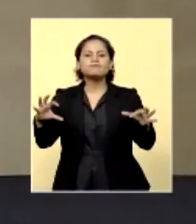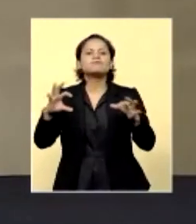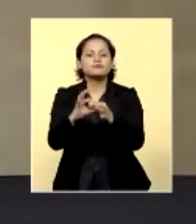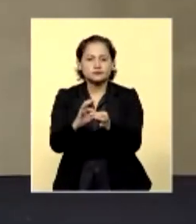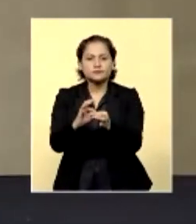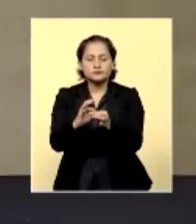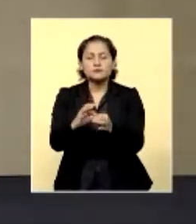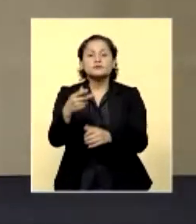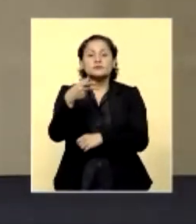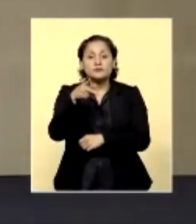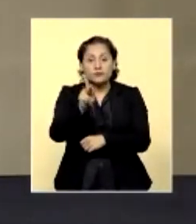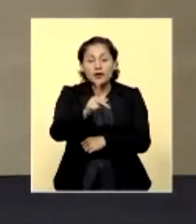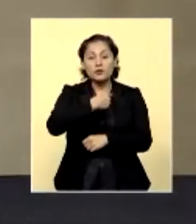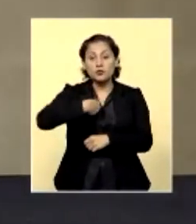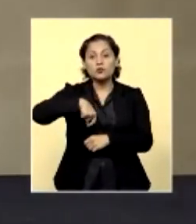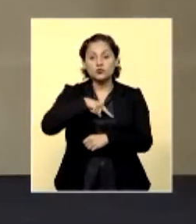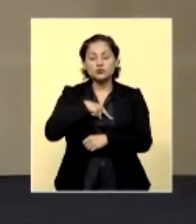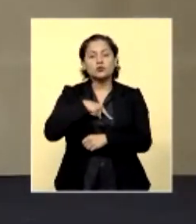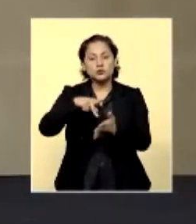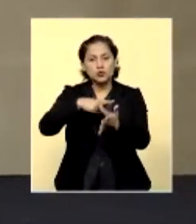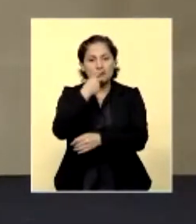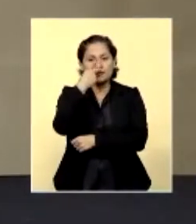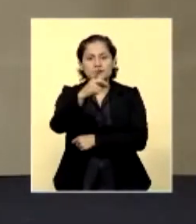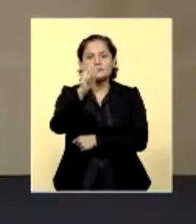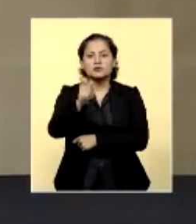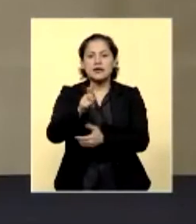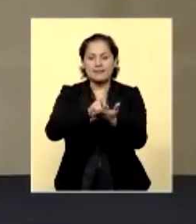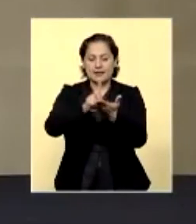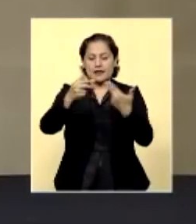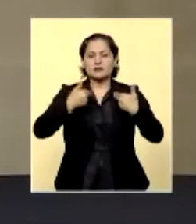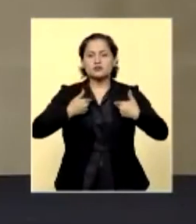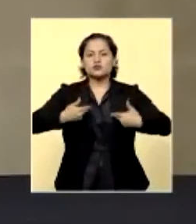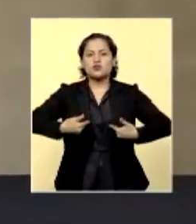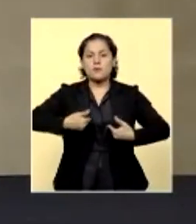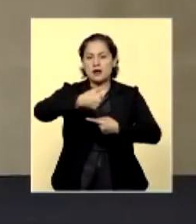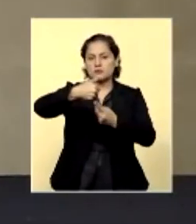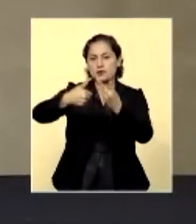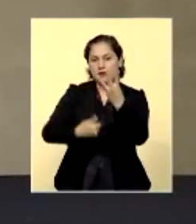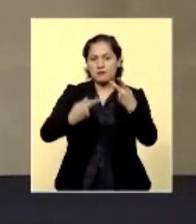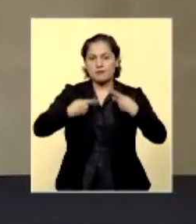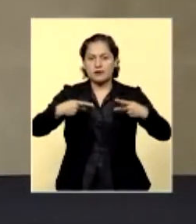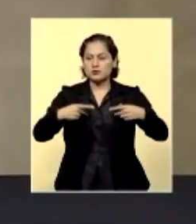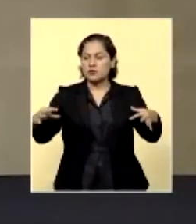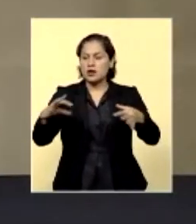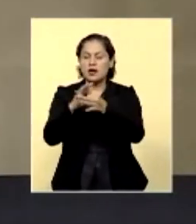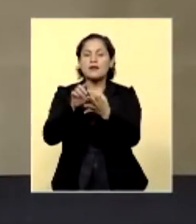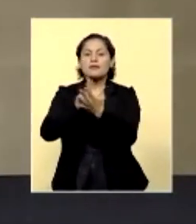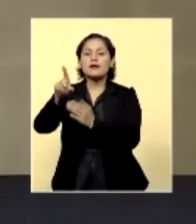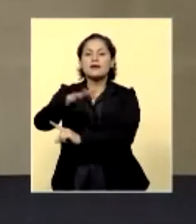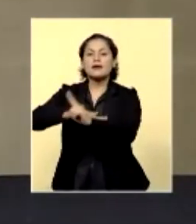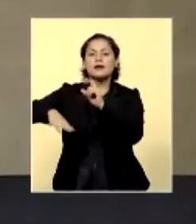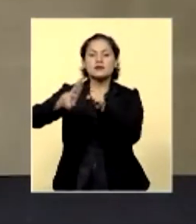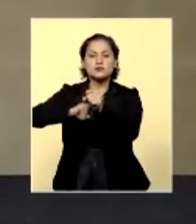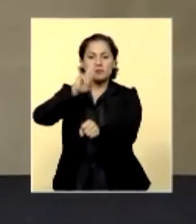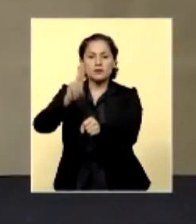en que, aunque fundado en los derechos humanos individuales, el derecho ambiental debe enfocarse como un derecho colectivo